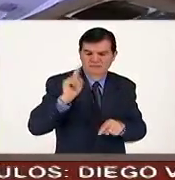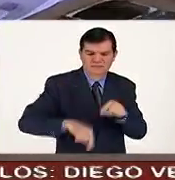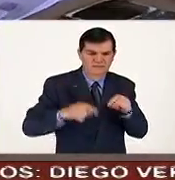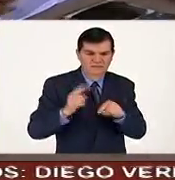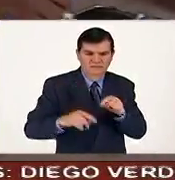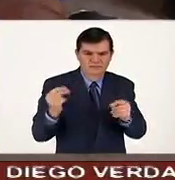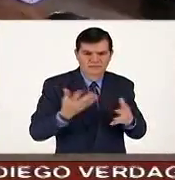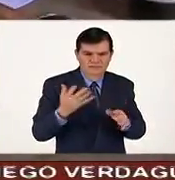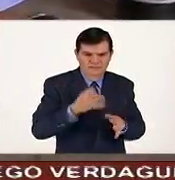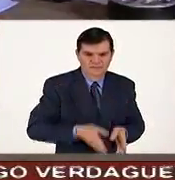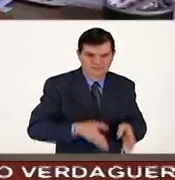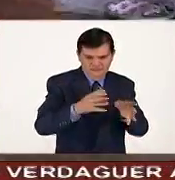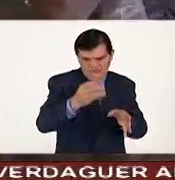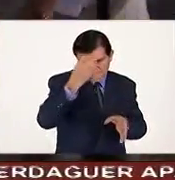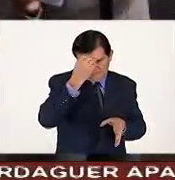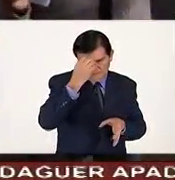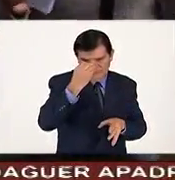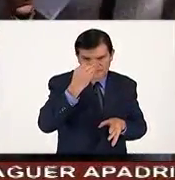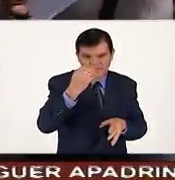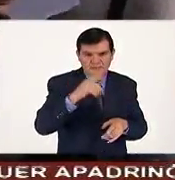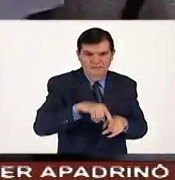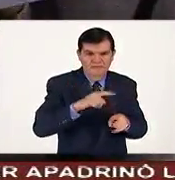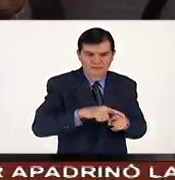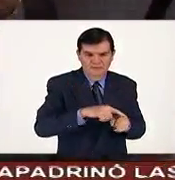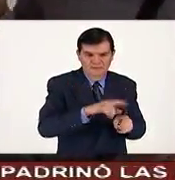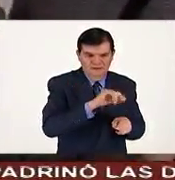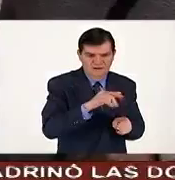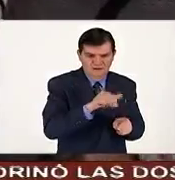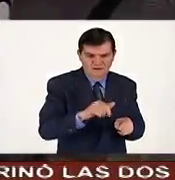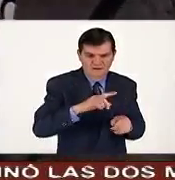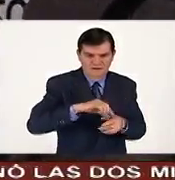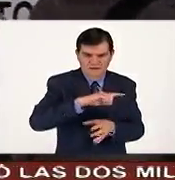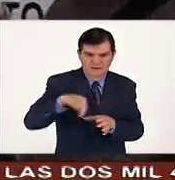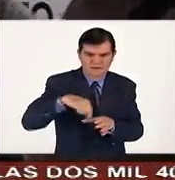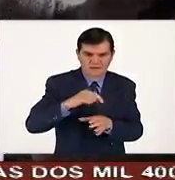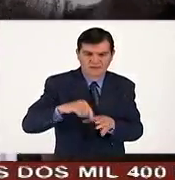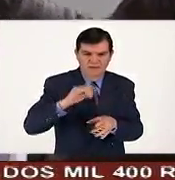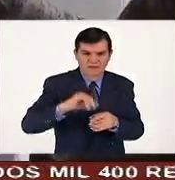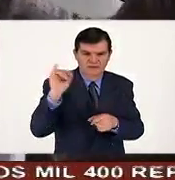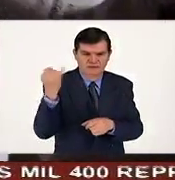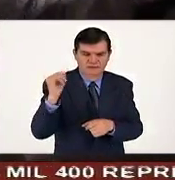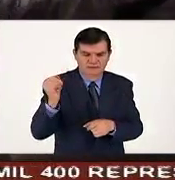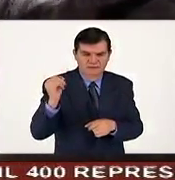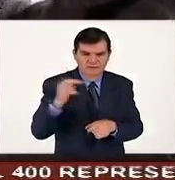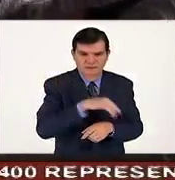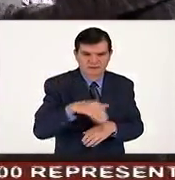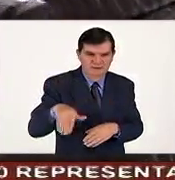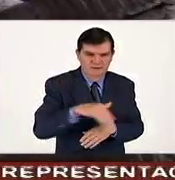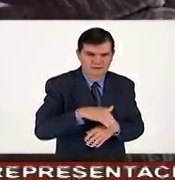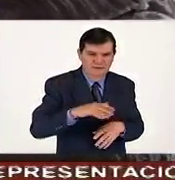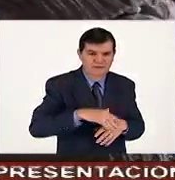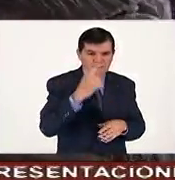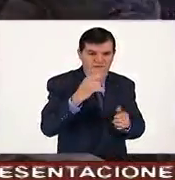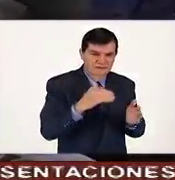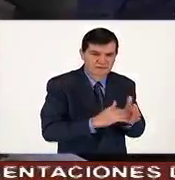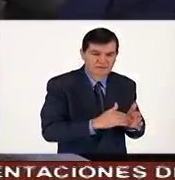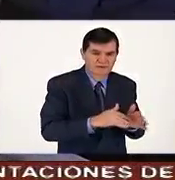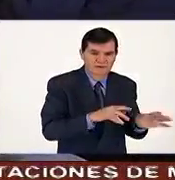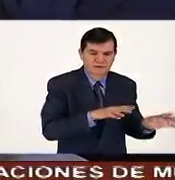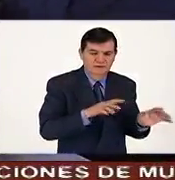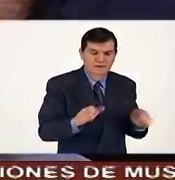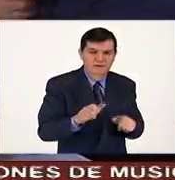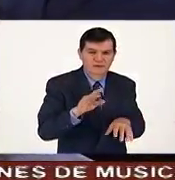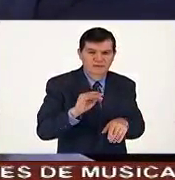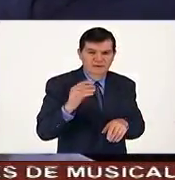desarrolle sobre la avenida Chapultepec, en su tramo de Lieja a la Glorieta de Insurgentes, en tanto que